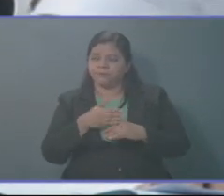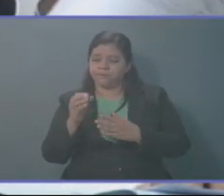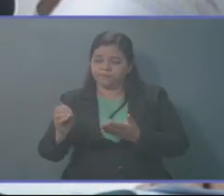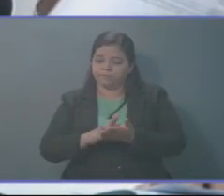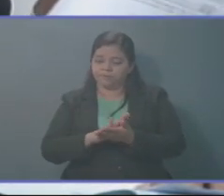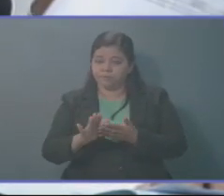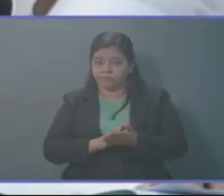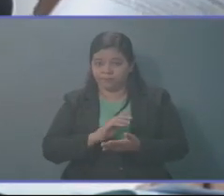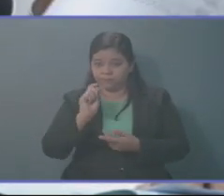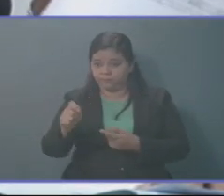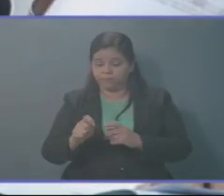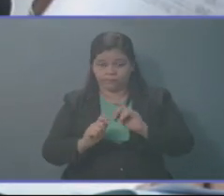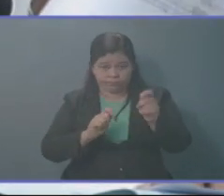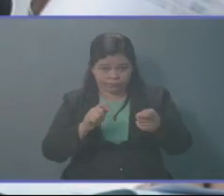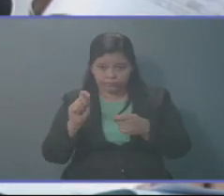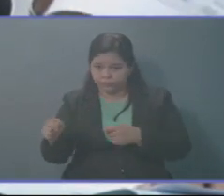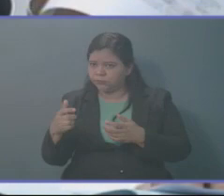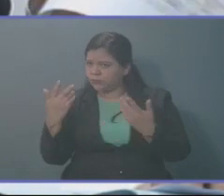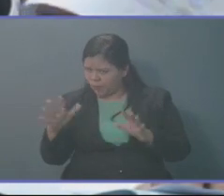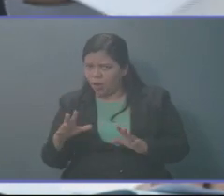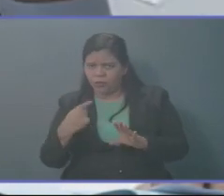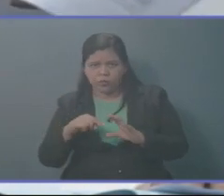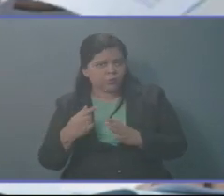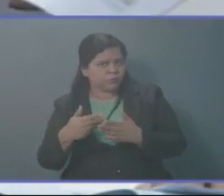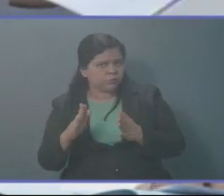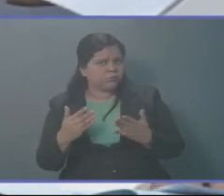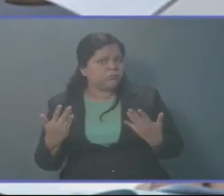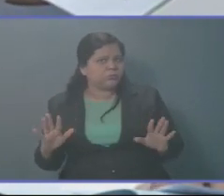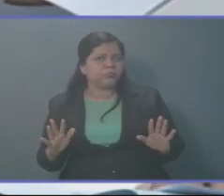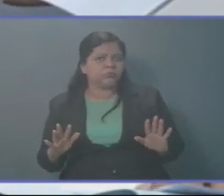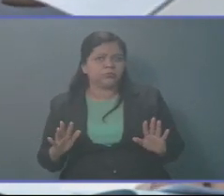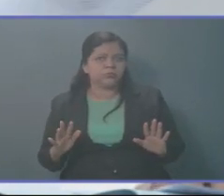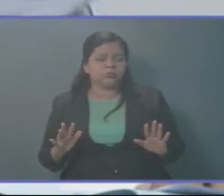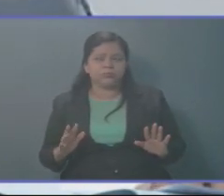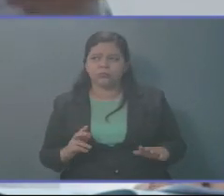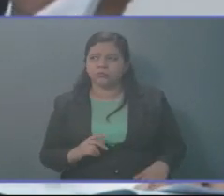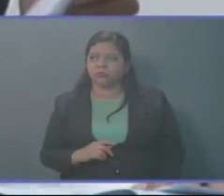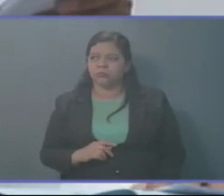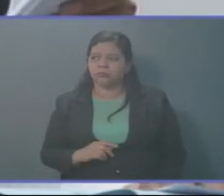no sé si se los envió. Se los envió en...